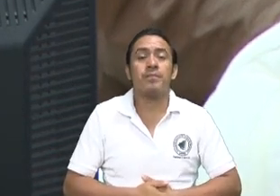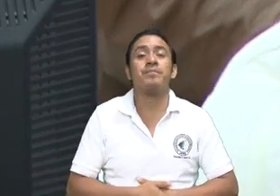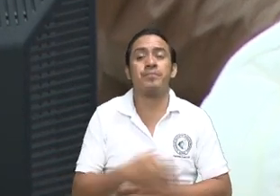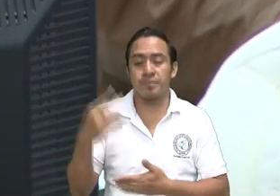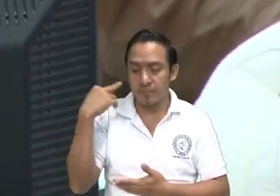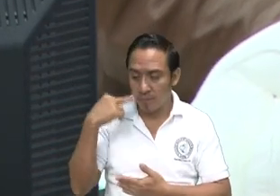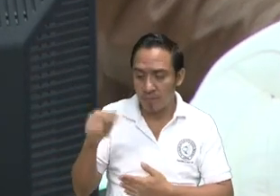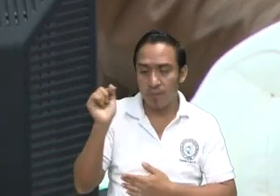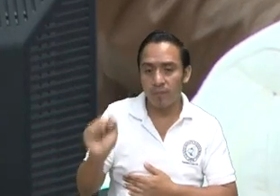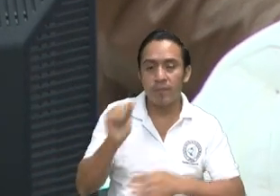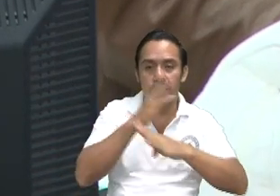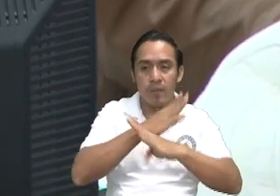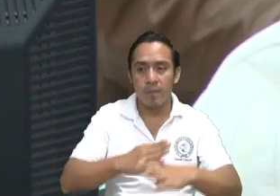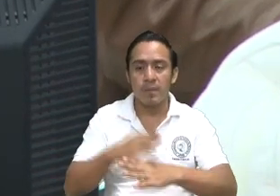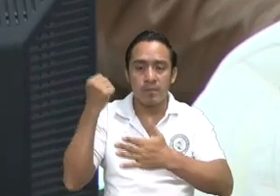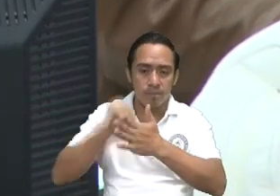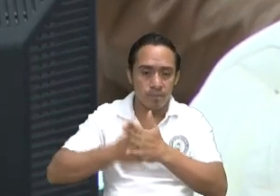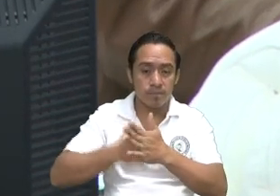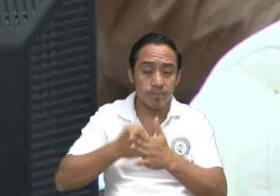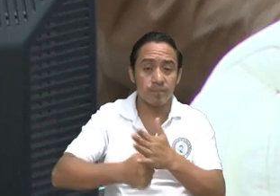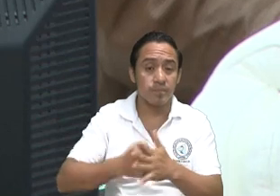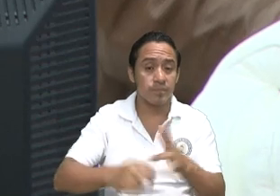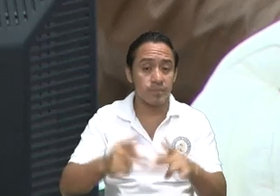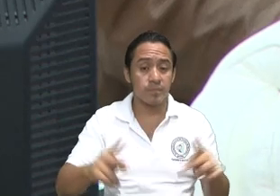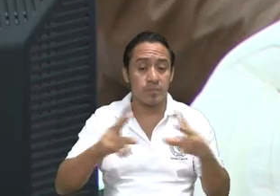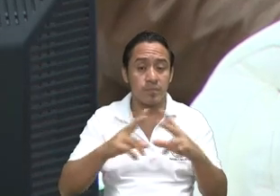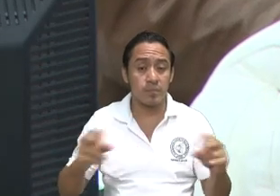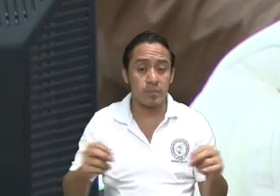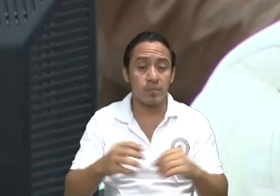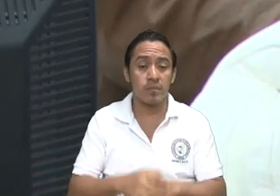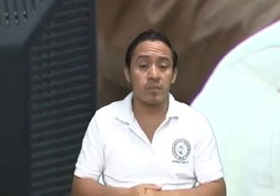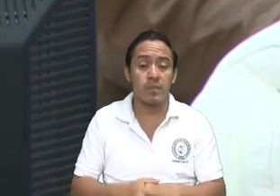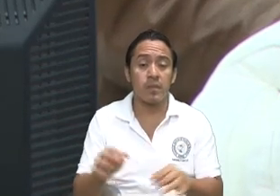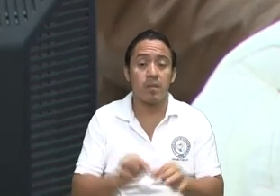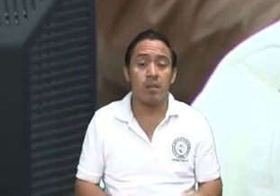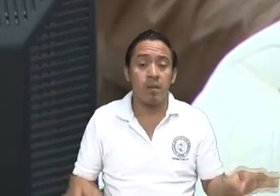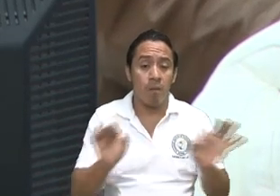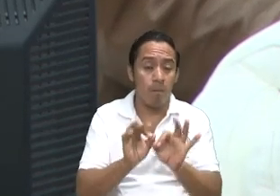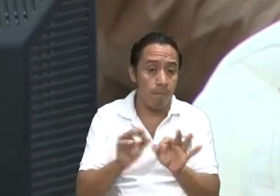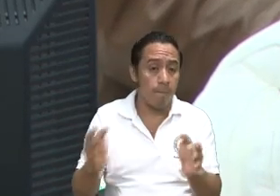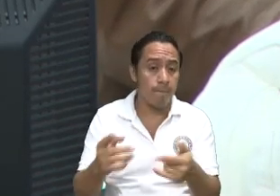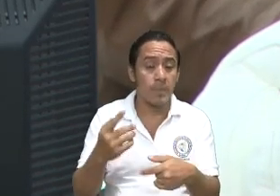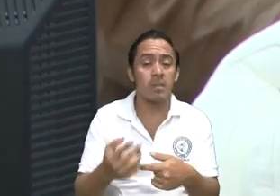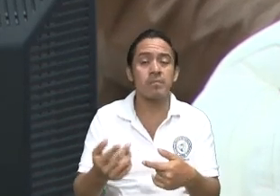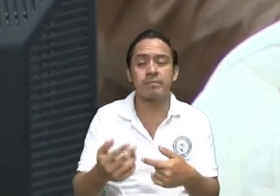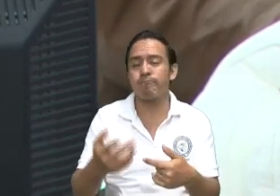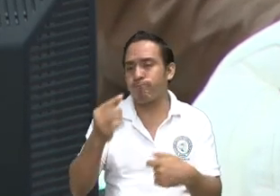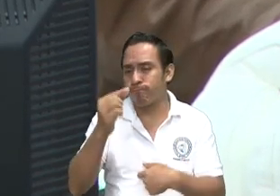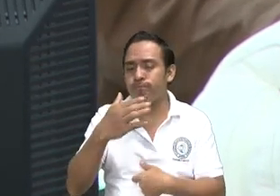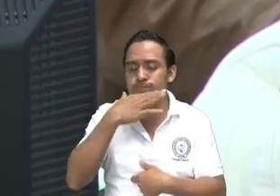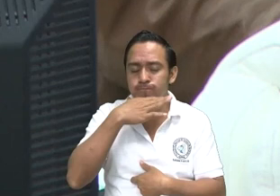Encontrar esa paz que demandamos los nicaragüenses es nuestra principal e histórica tarea. Ha costado